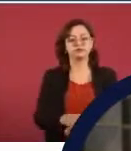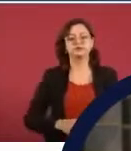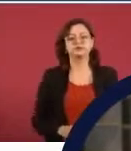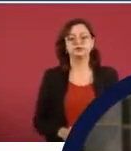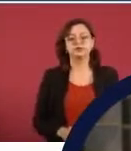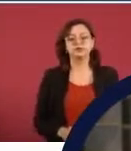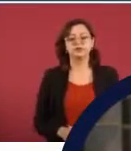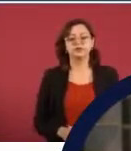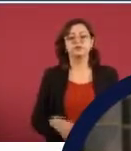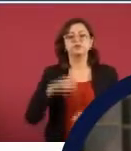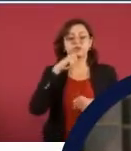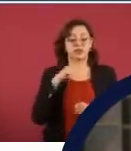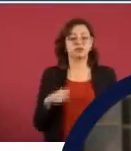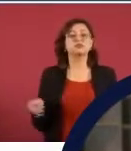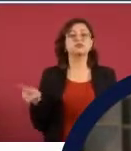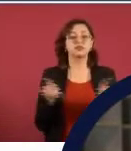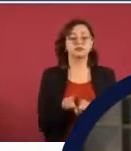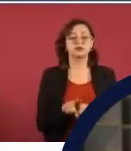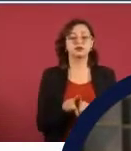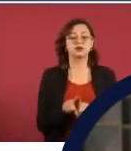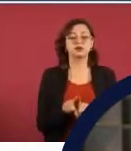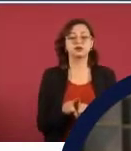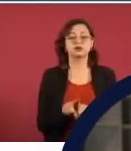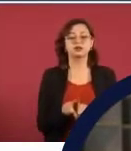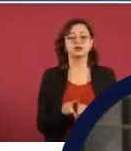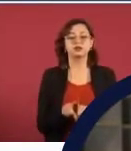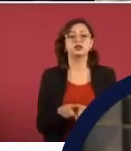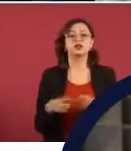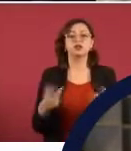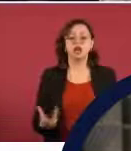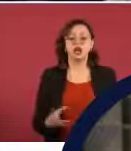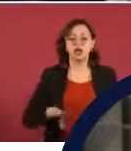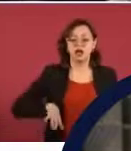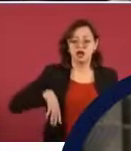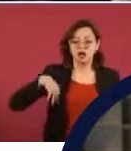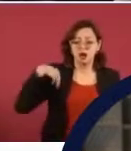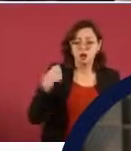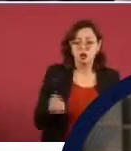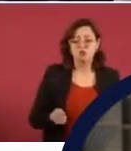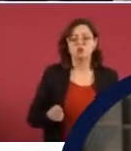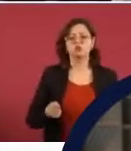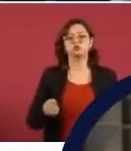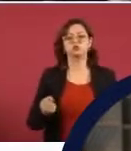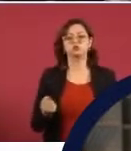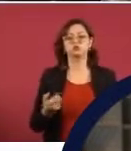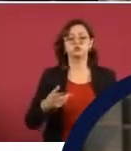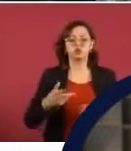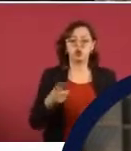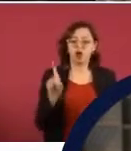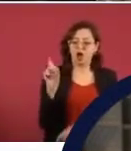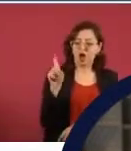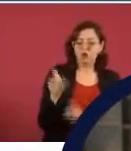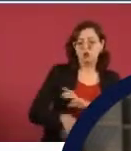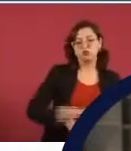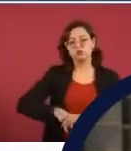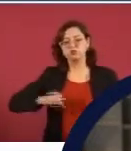3.4%, algo por el estilo, por ciento, pues que no está mal frente al promedio que se tuvo durante todos esos años, que fue